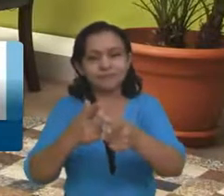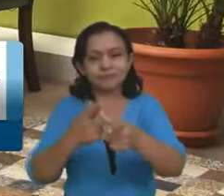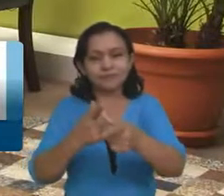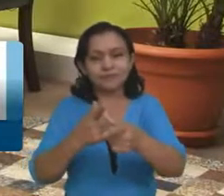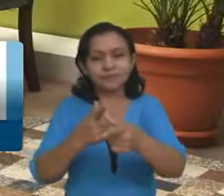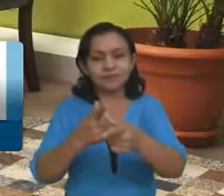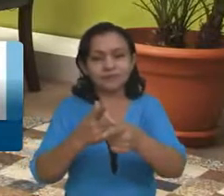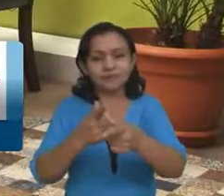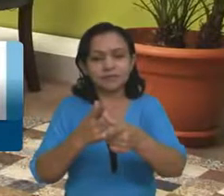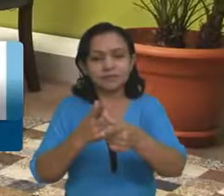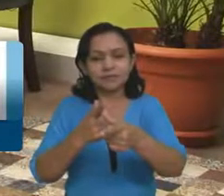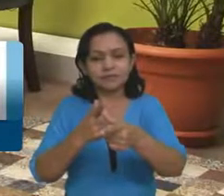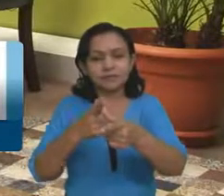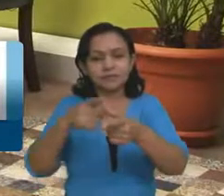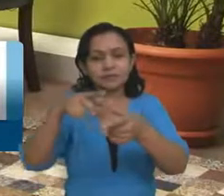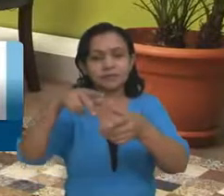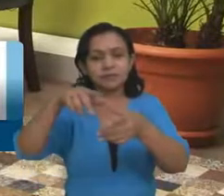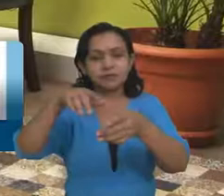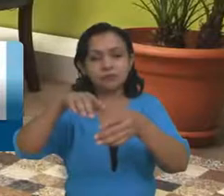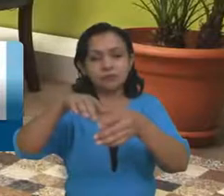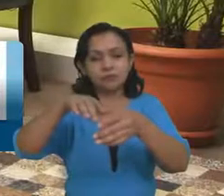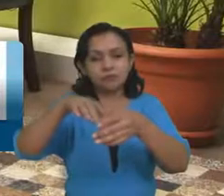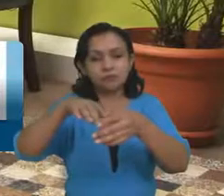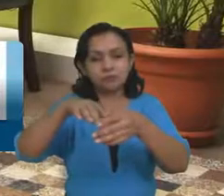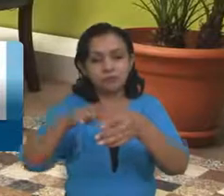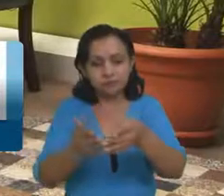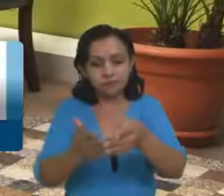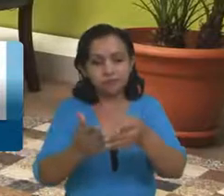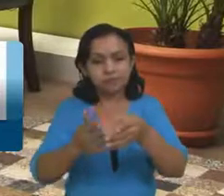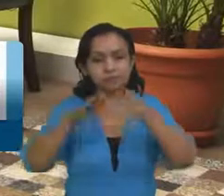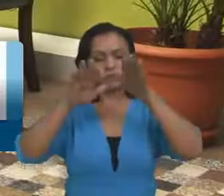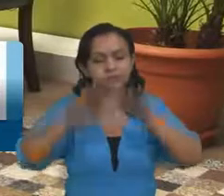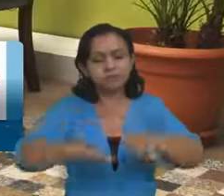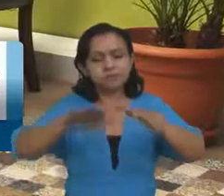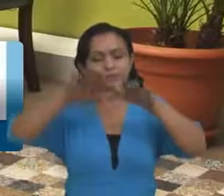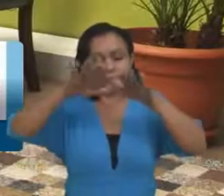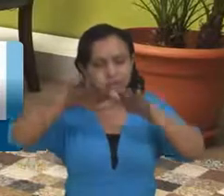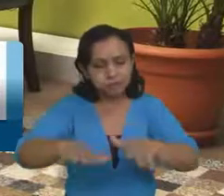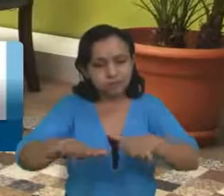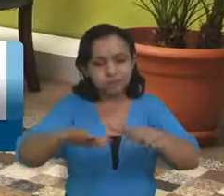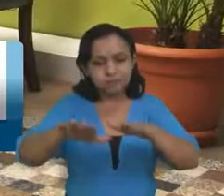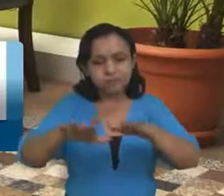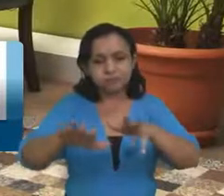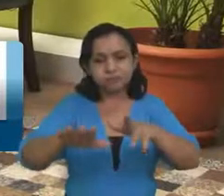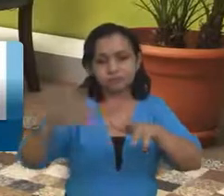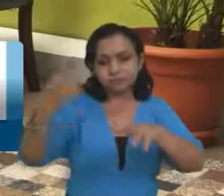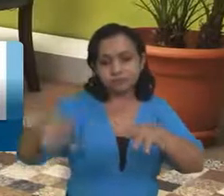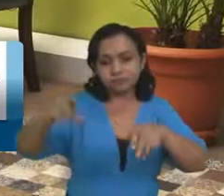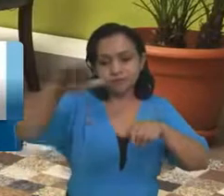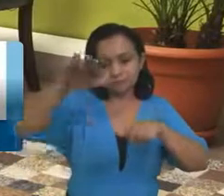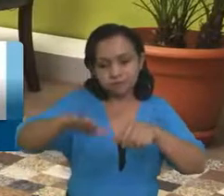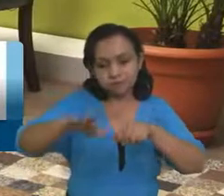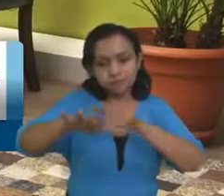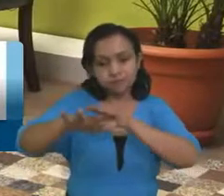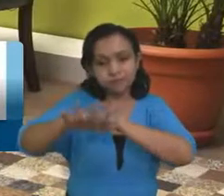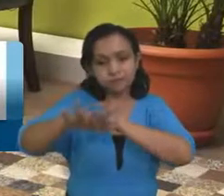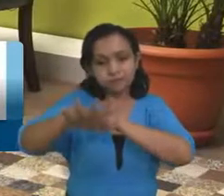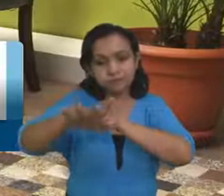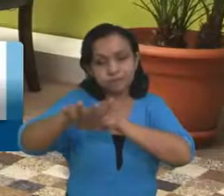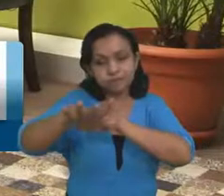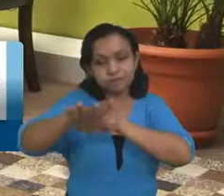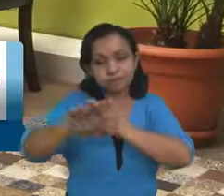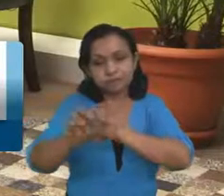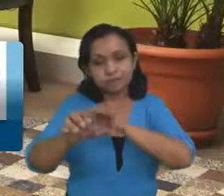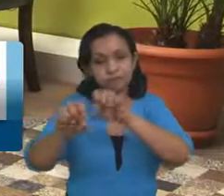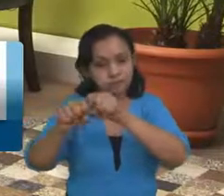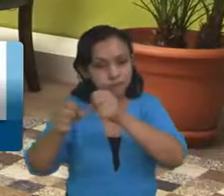repente, cuando va a pisar la almohadilla, le pone mucho peso a su pie derecho y ahí puede suceder un